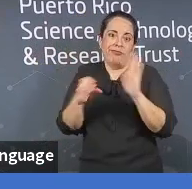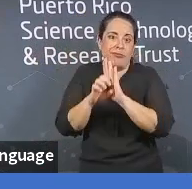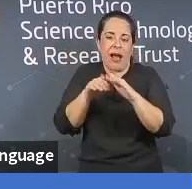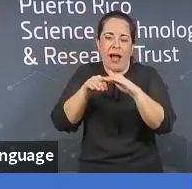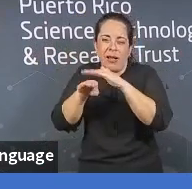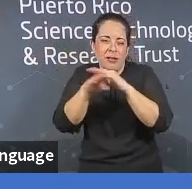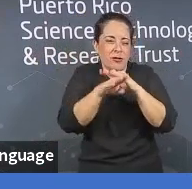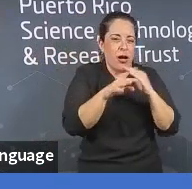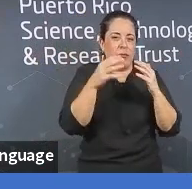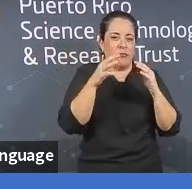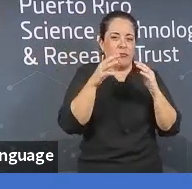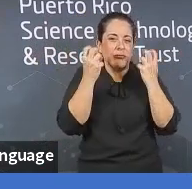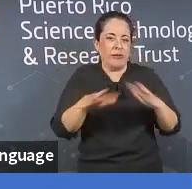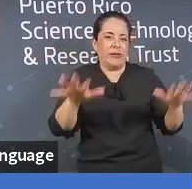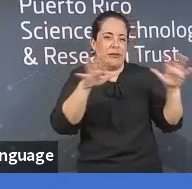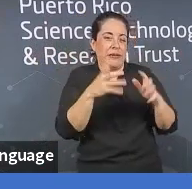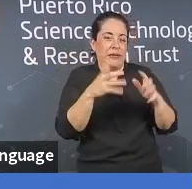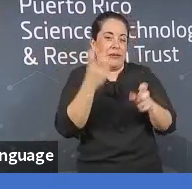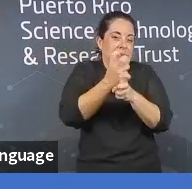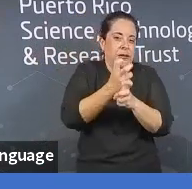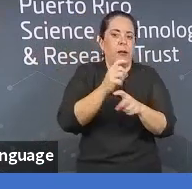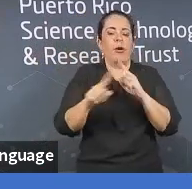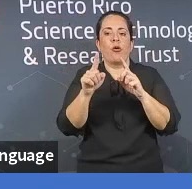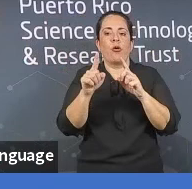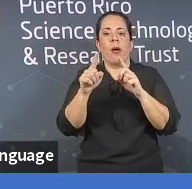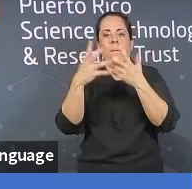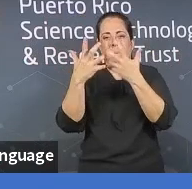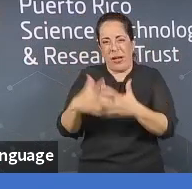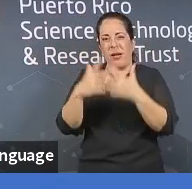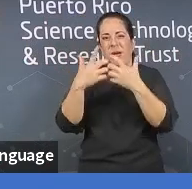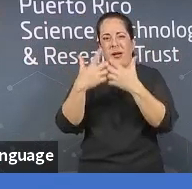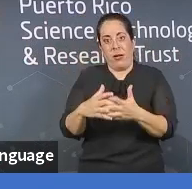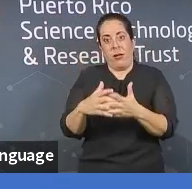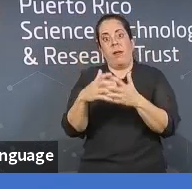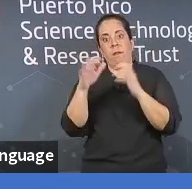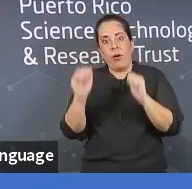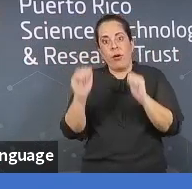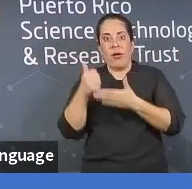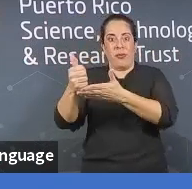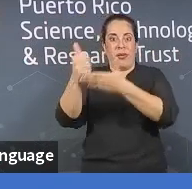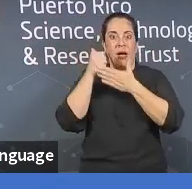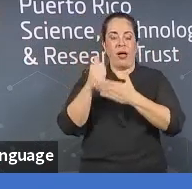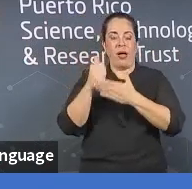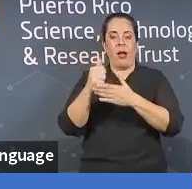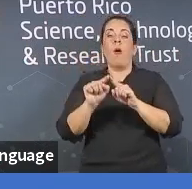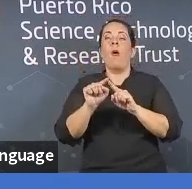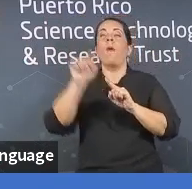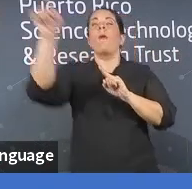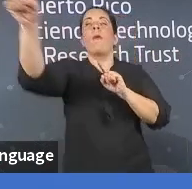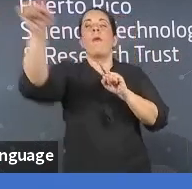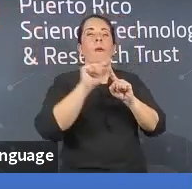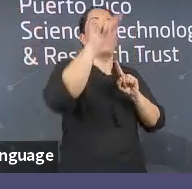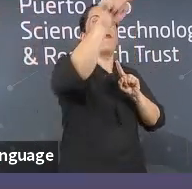muchas áreas. Pues algo como una turbina puede hacer el alcance a áreas que antes no